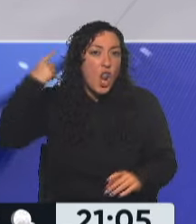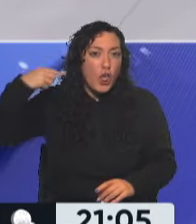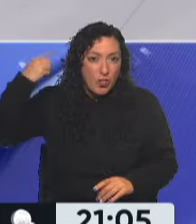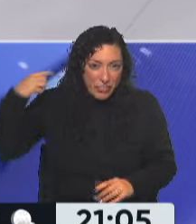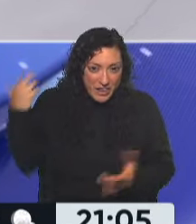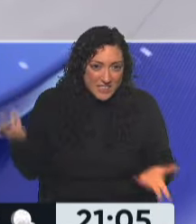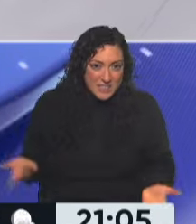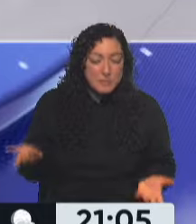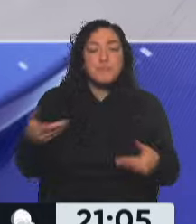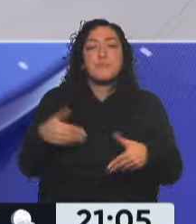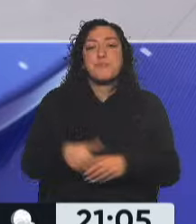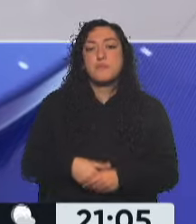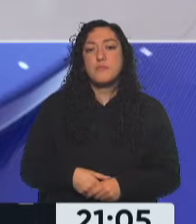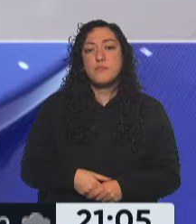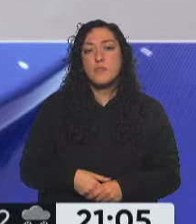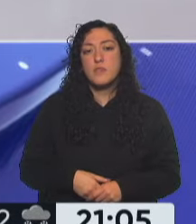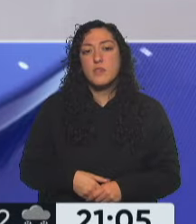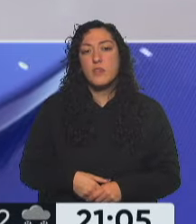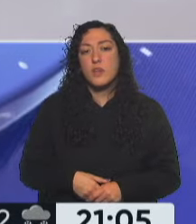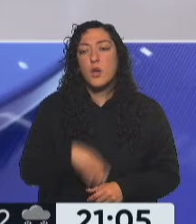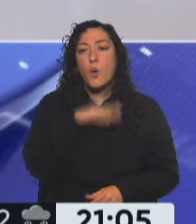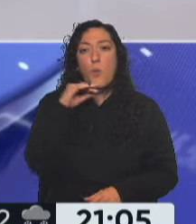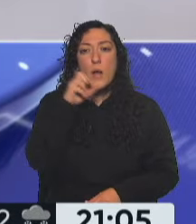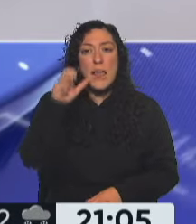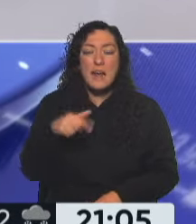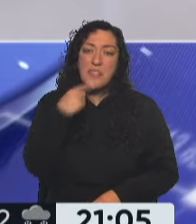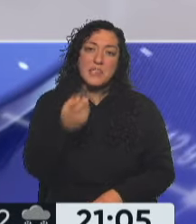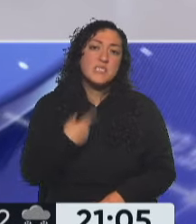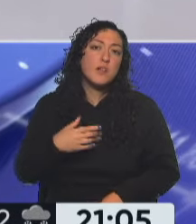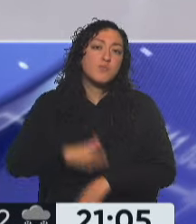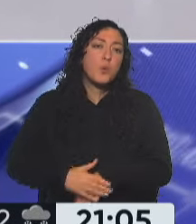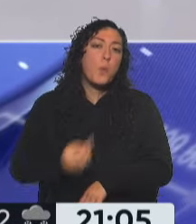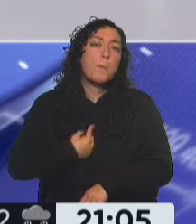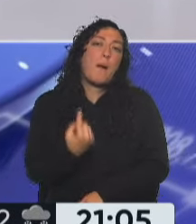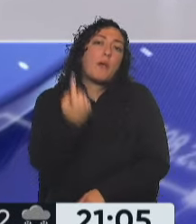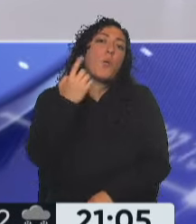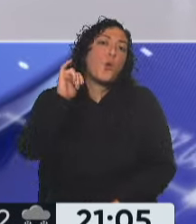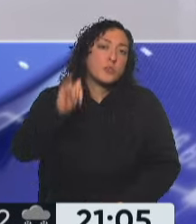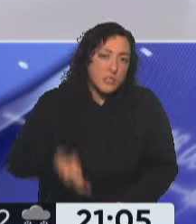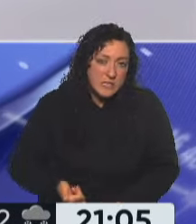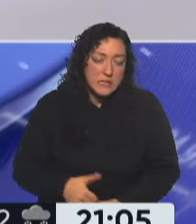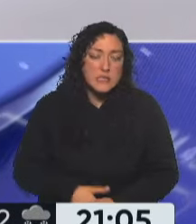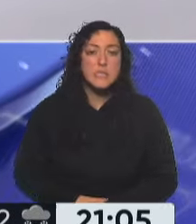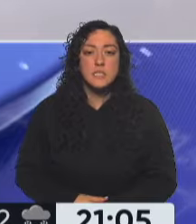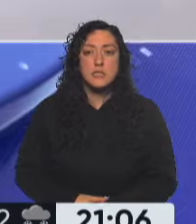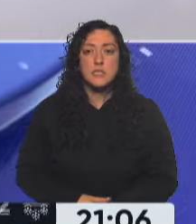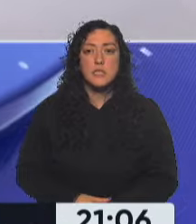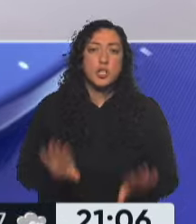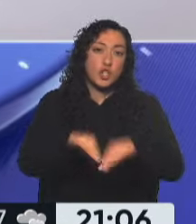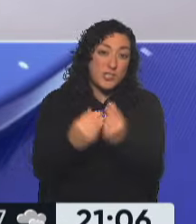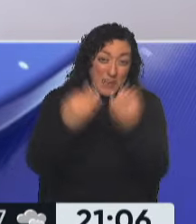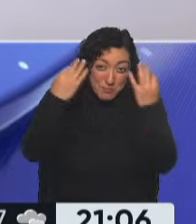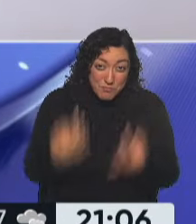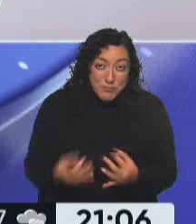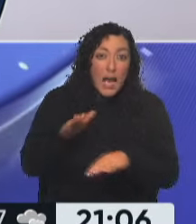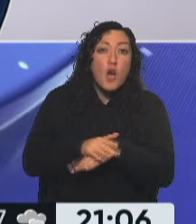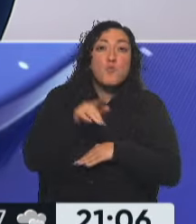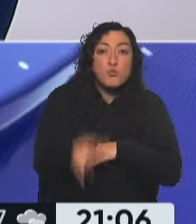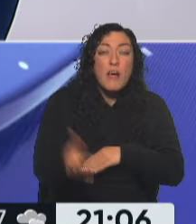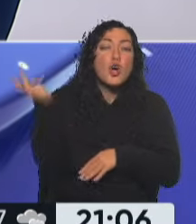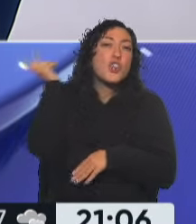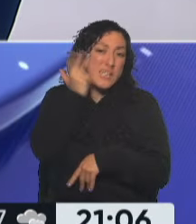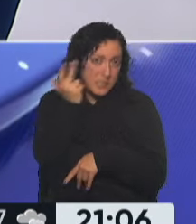este acuerdo, Assange se halló culpable de un cargo, de un alto cargo, de los 18 que recordemos por los